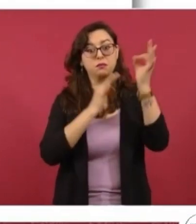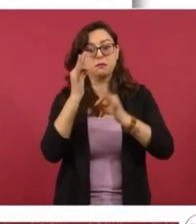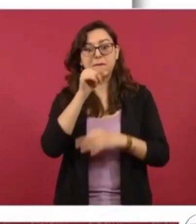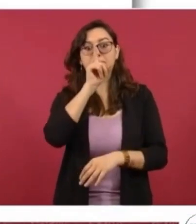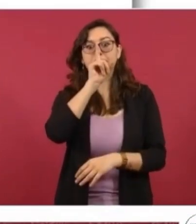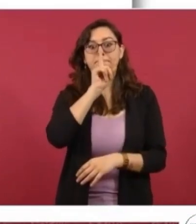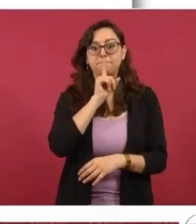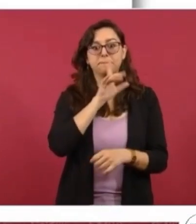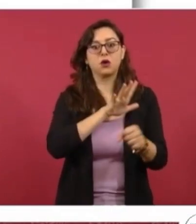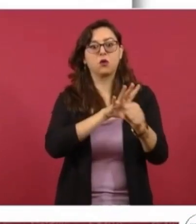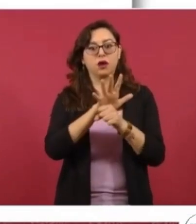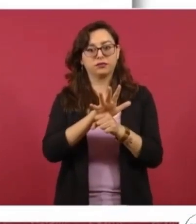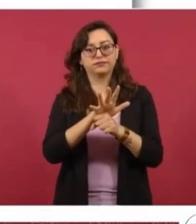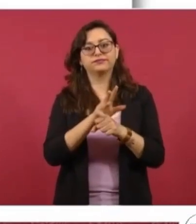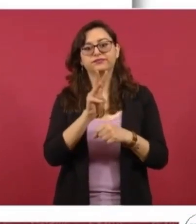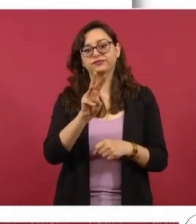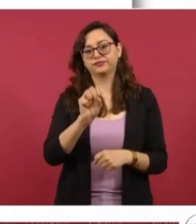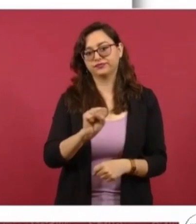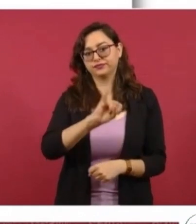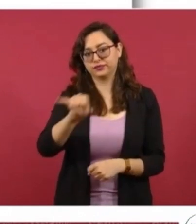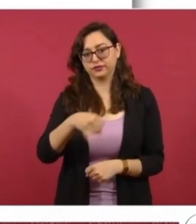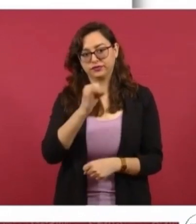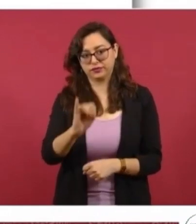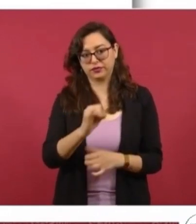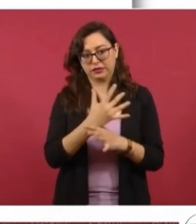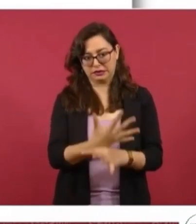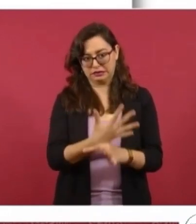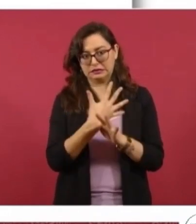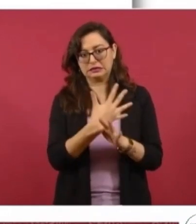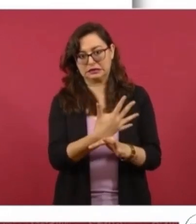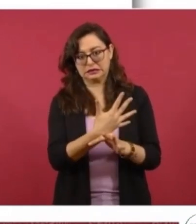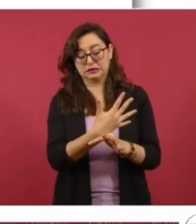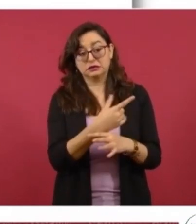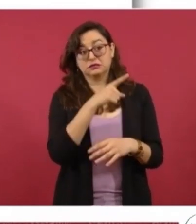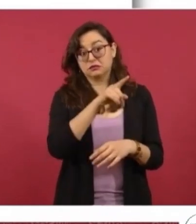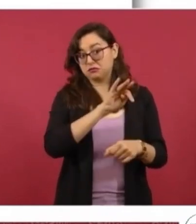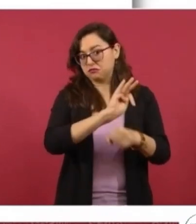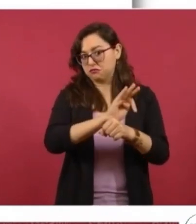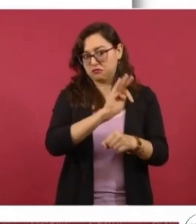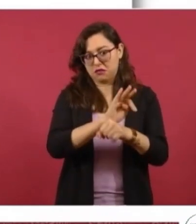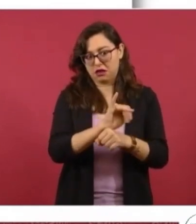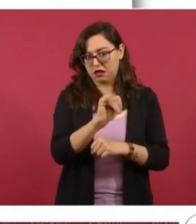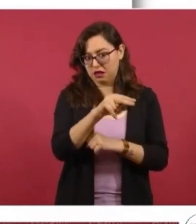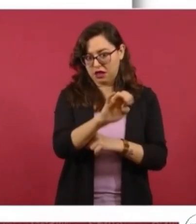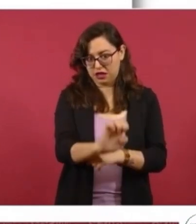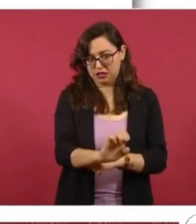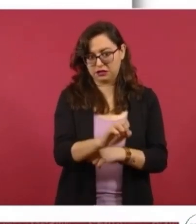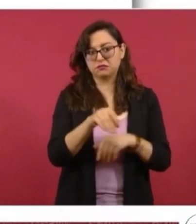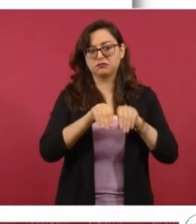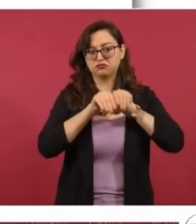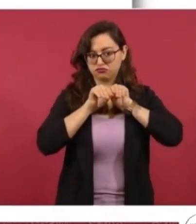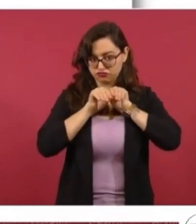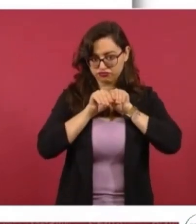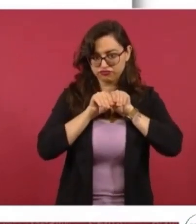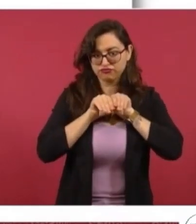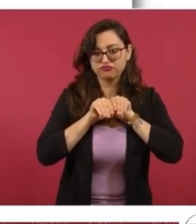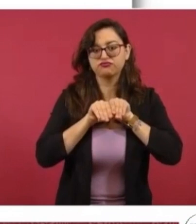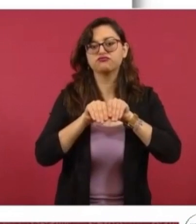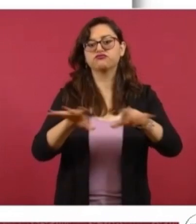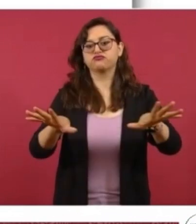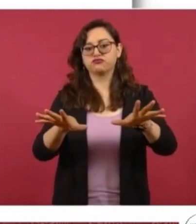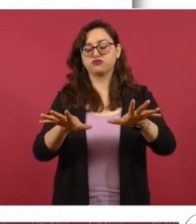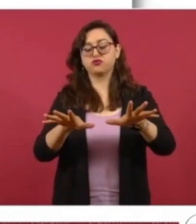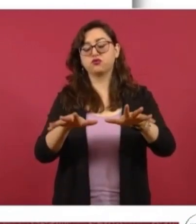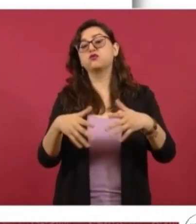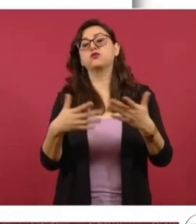que ha destacado la marcha en defensa del INE, publicó un